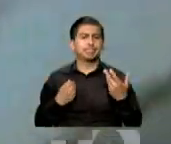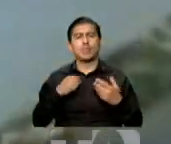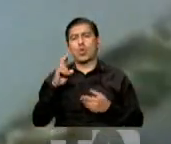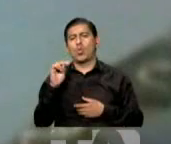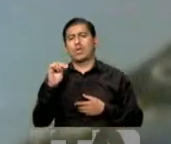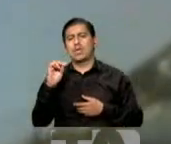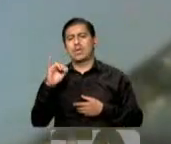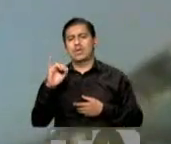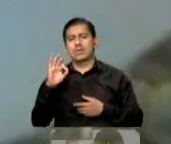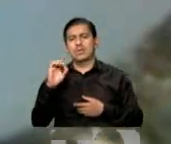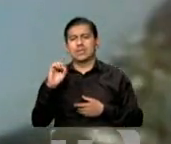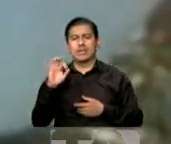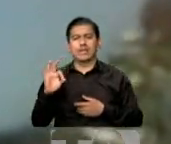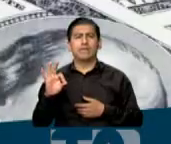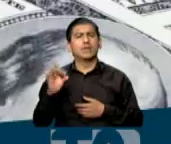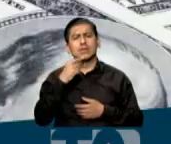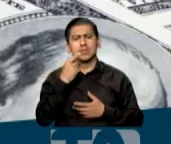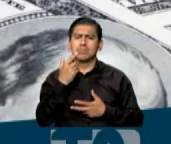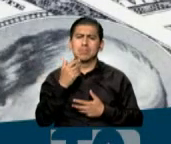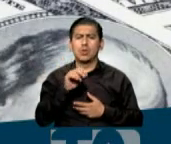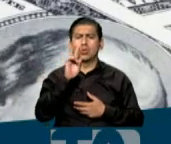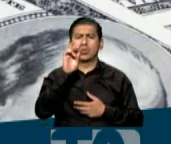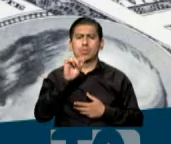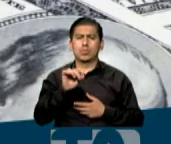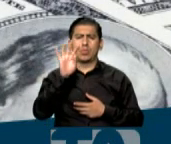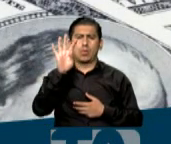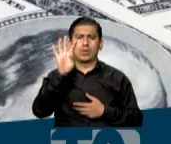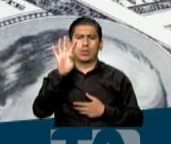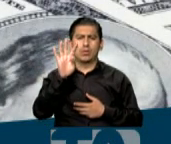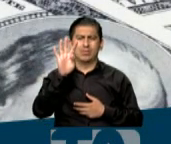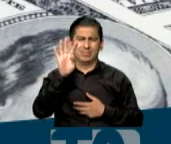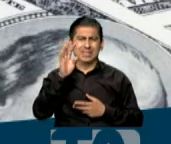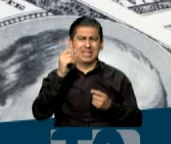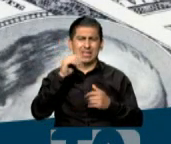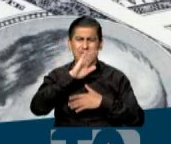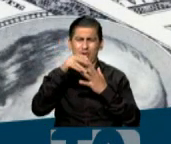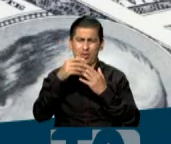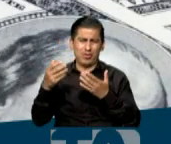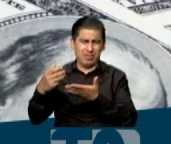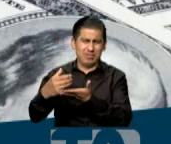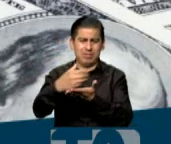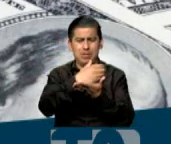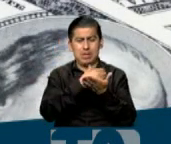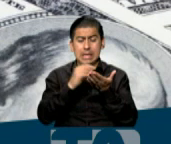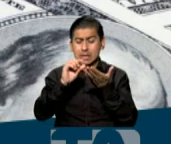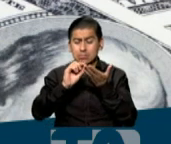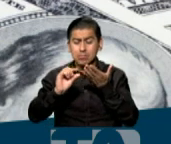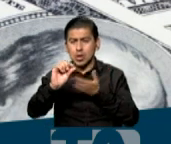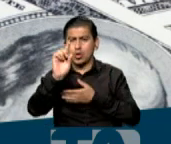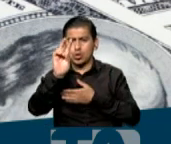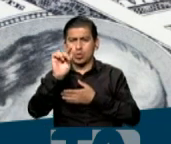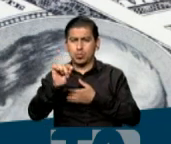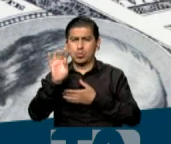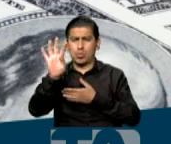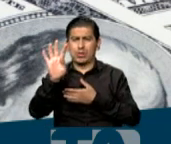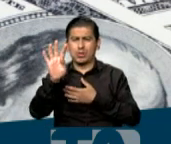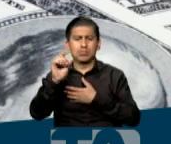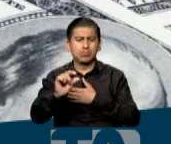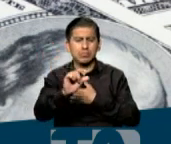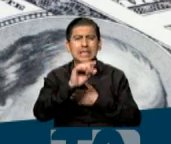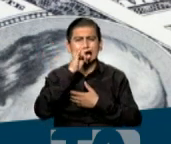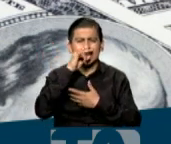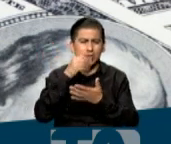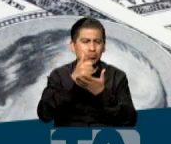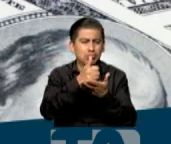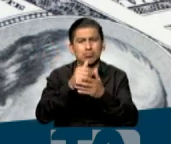UNICEF calcula que es necesaria una inversión del 2,4% del PIB, aproximadamente 2.599 millones de dólares,